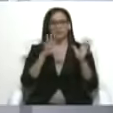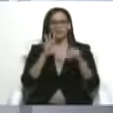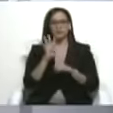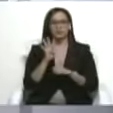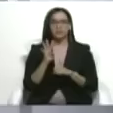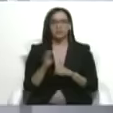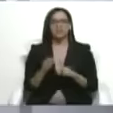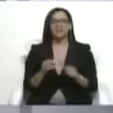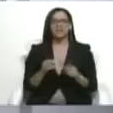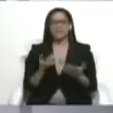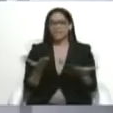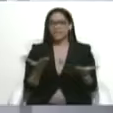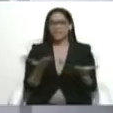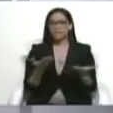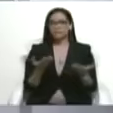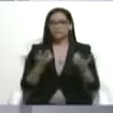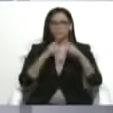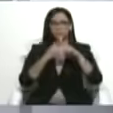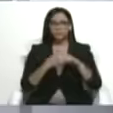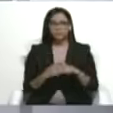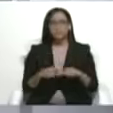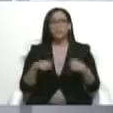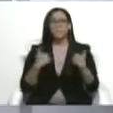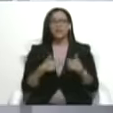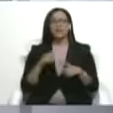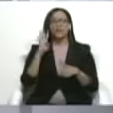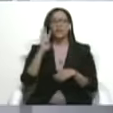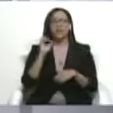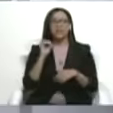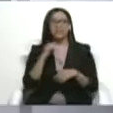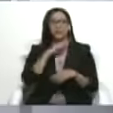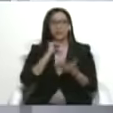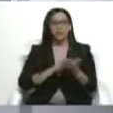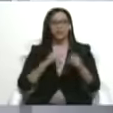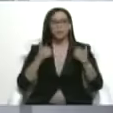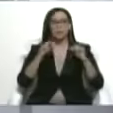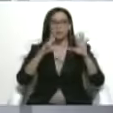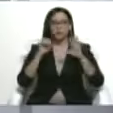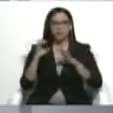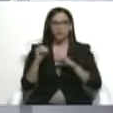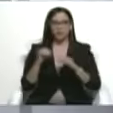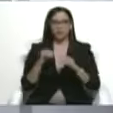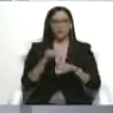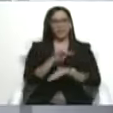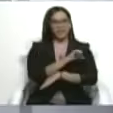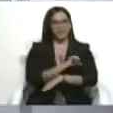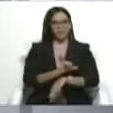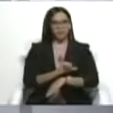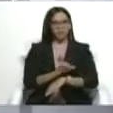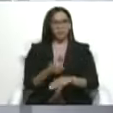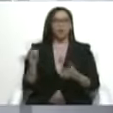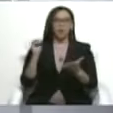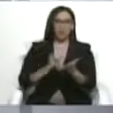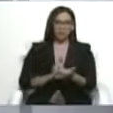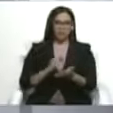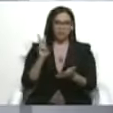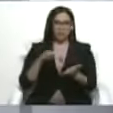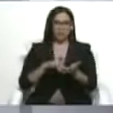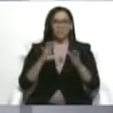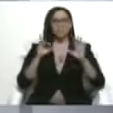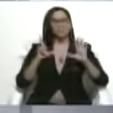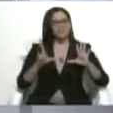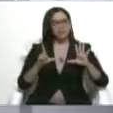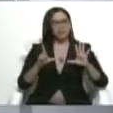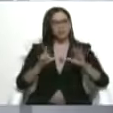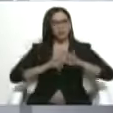dejó como saldo que Borisca, más de 40 muertos, más de 800 heridos. Lo reeditaron en el 2017 de